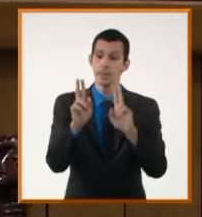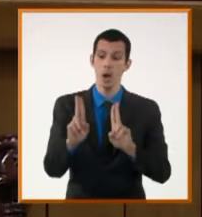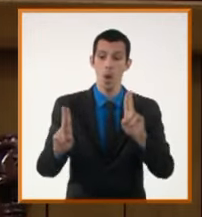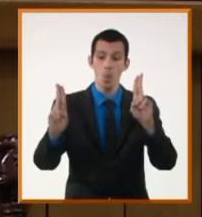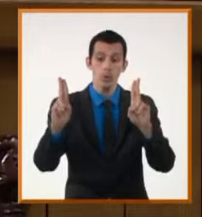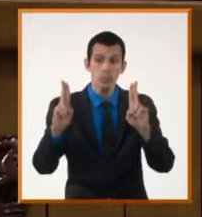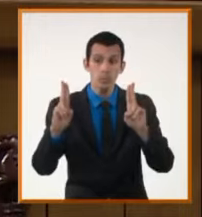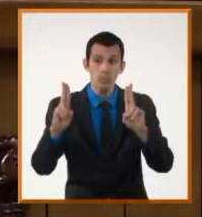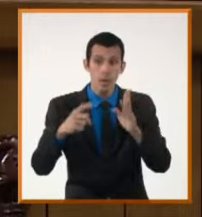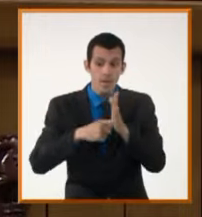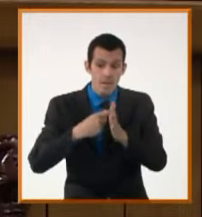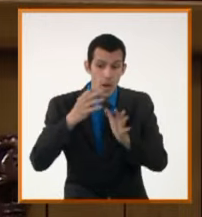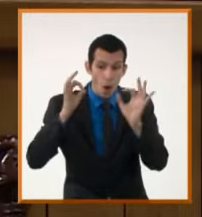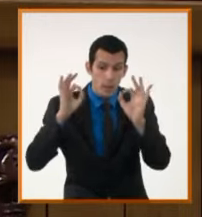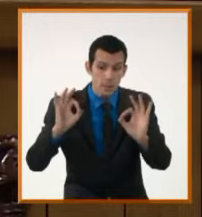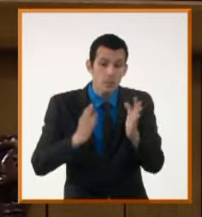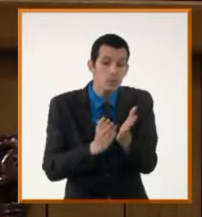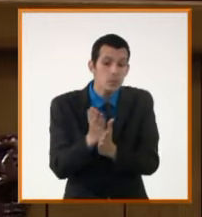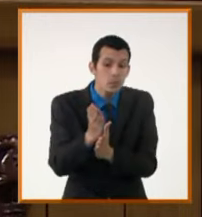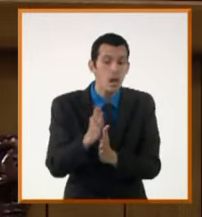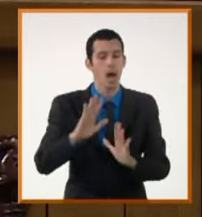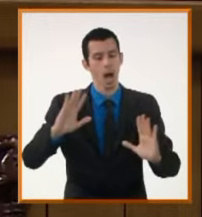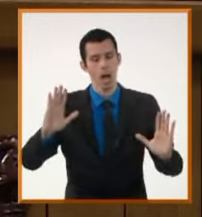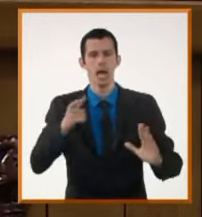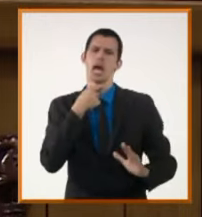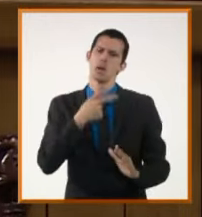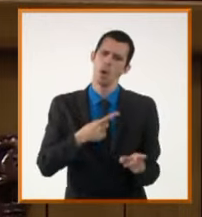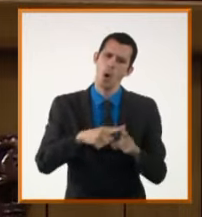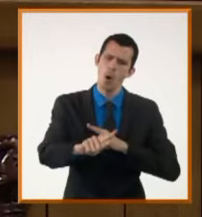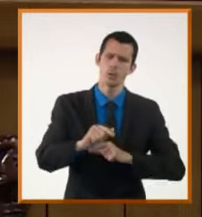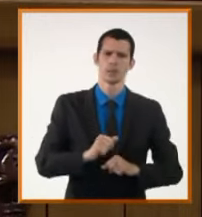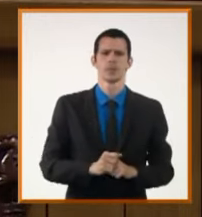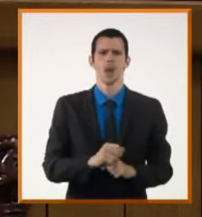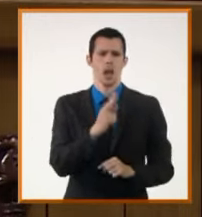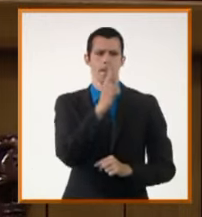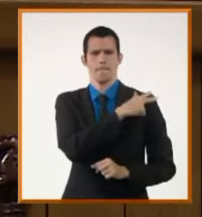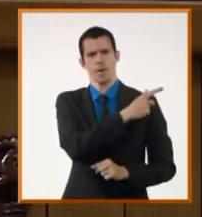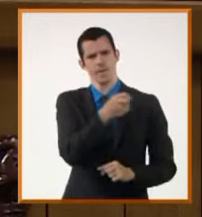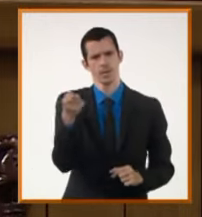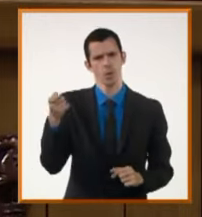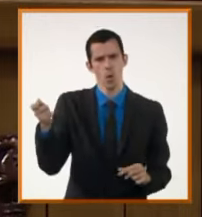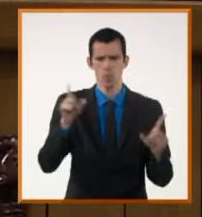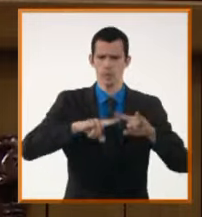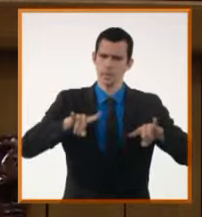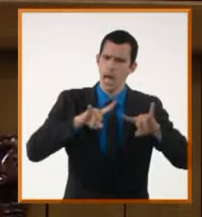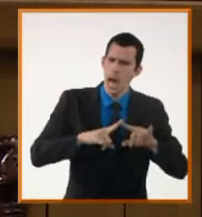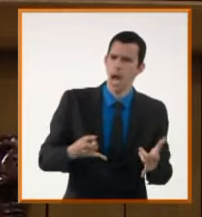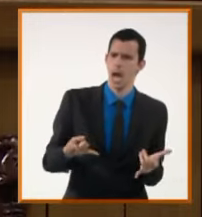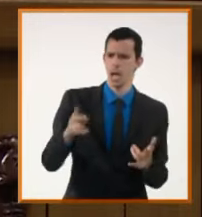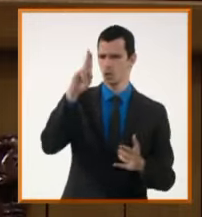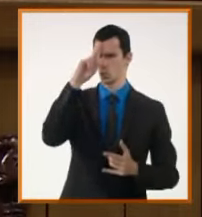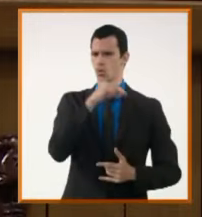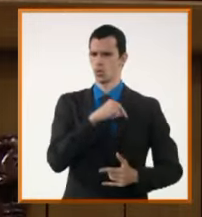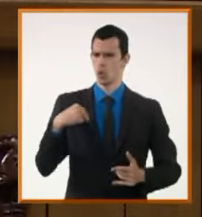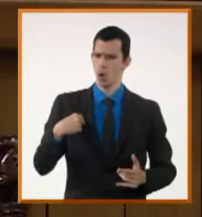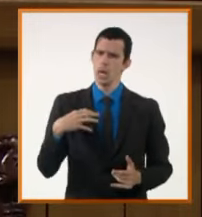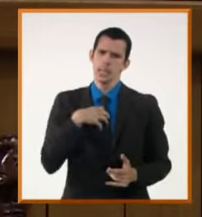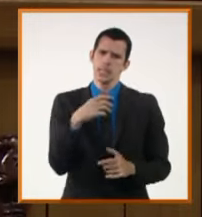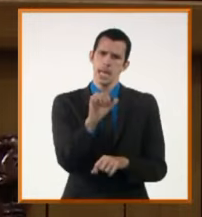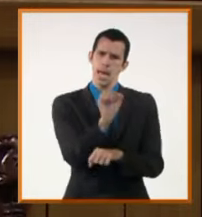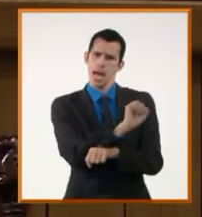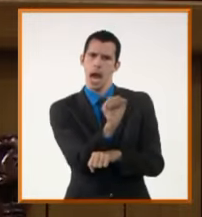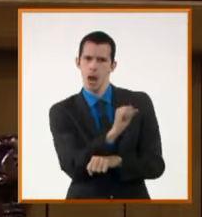que tiene un carrito, ver cómo lo apoyamos en este sentido, pero no podemos tirar por igual ese